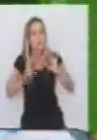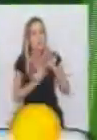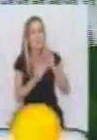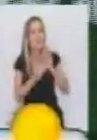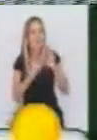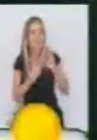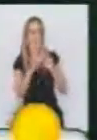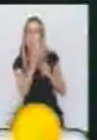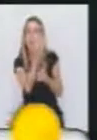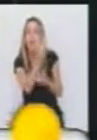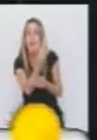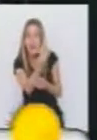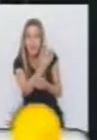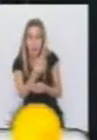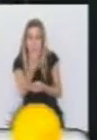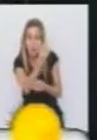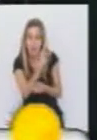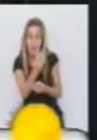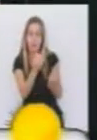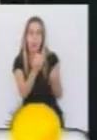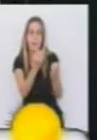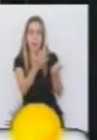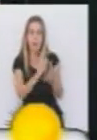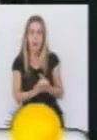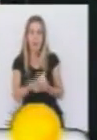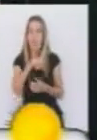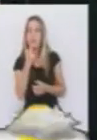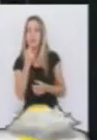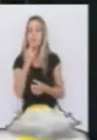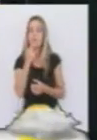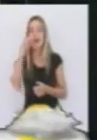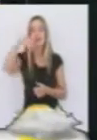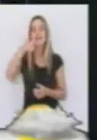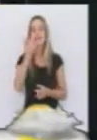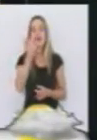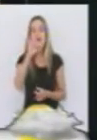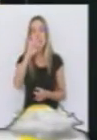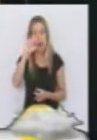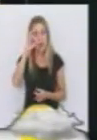Martín Insaurralde. Miden, pero el kirchnerismo, evidentemente, el kirchnerismo puro no lo quiere.